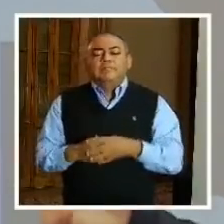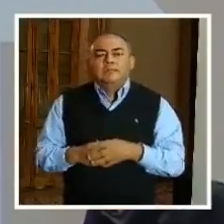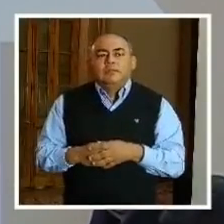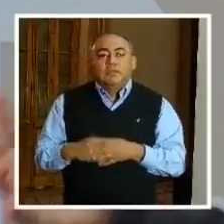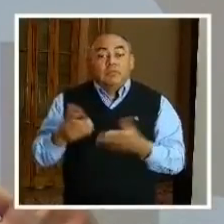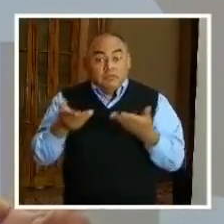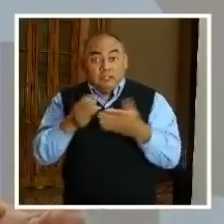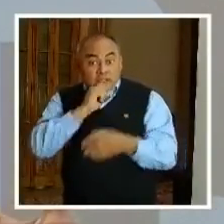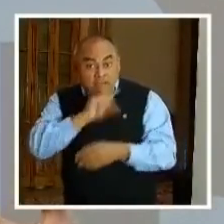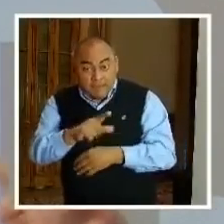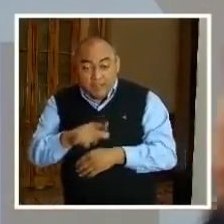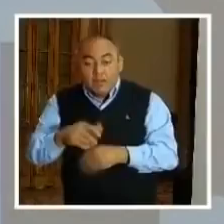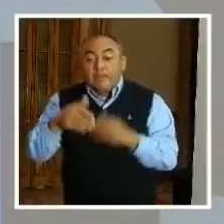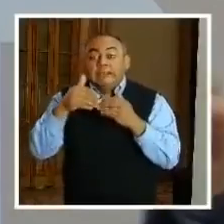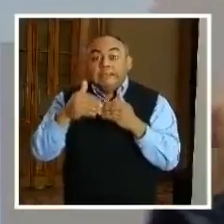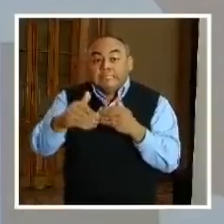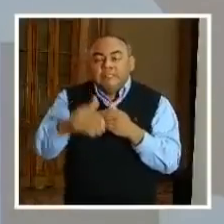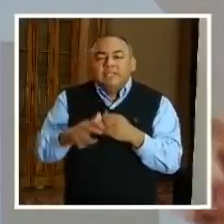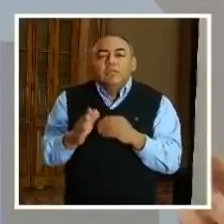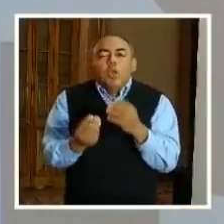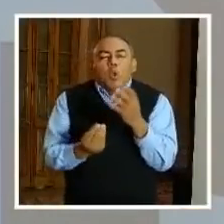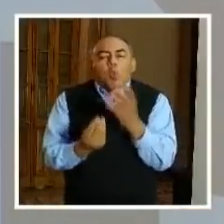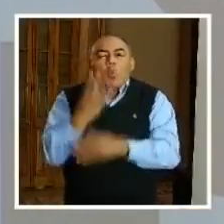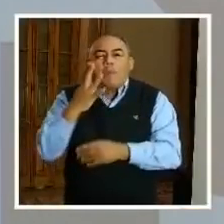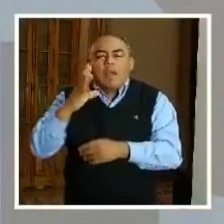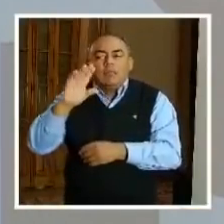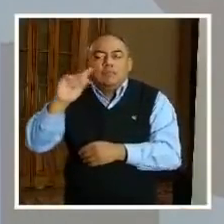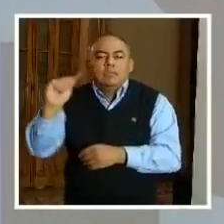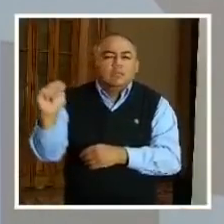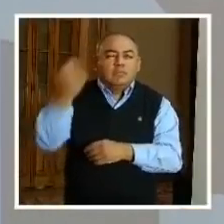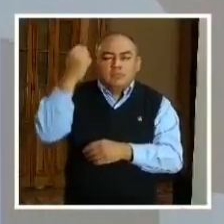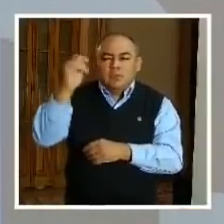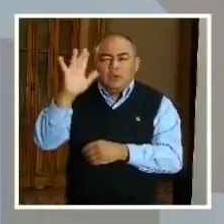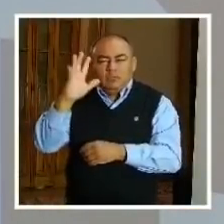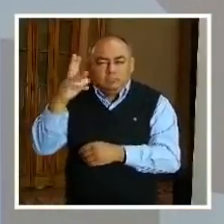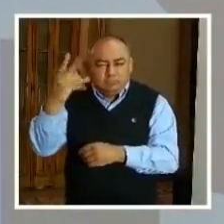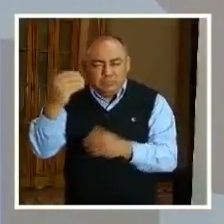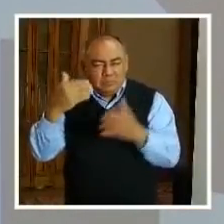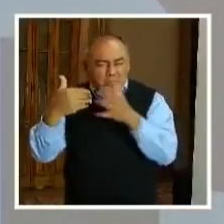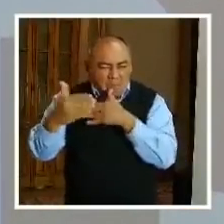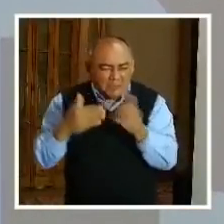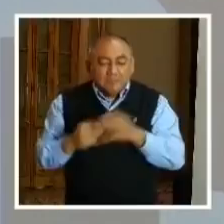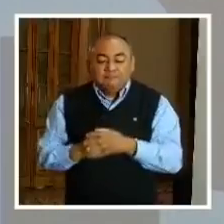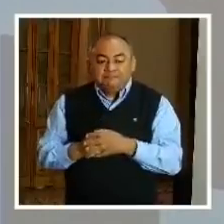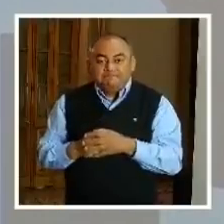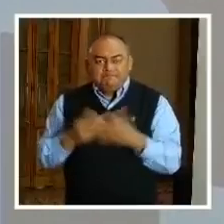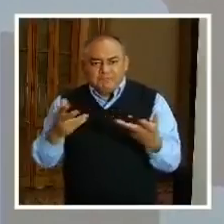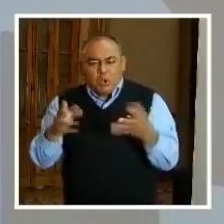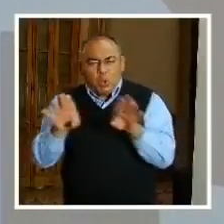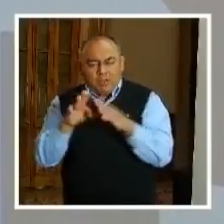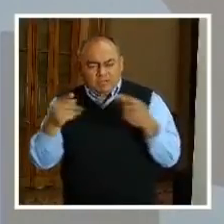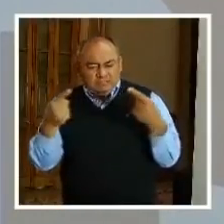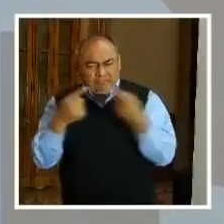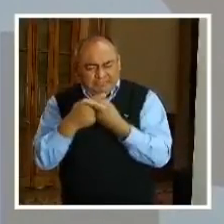nueva tecnología no es compatible con la línea 1, 2 y